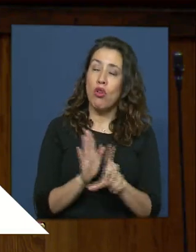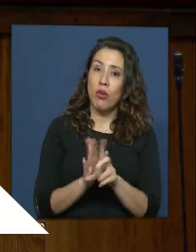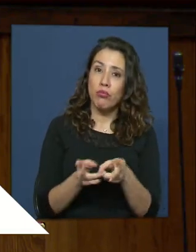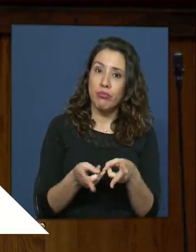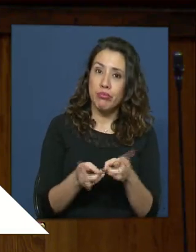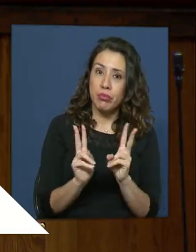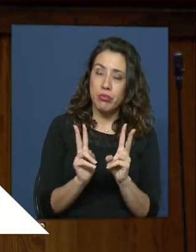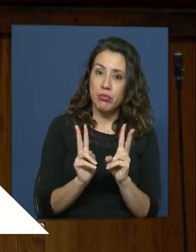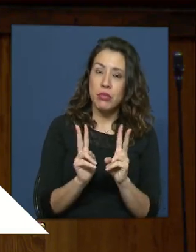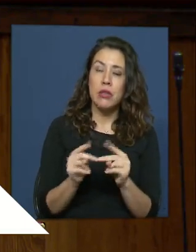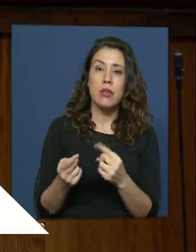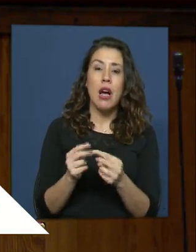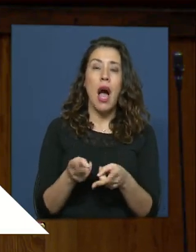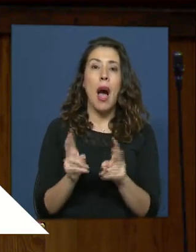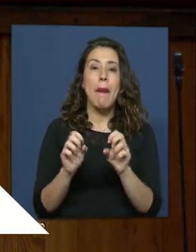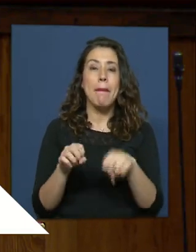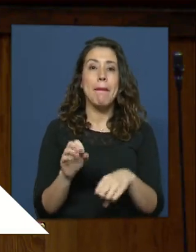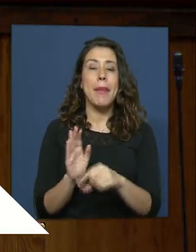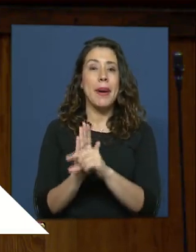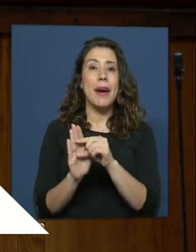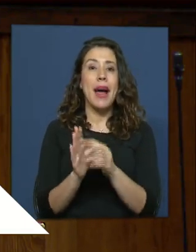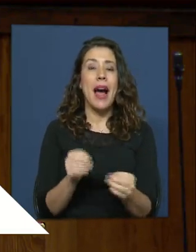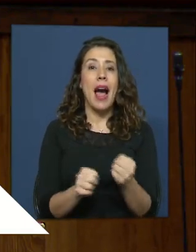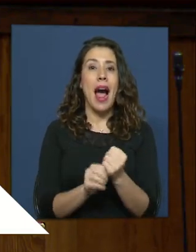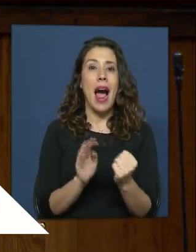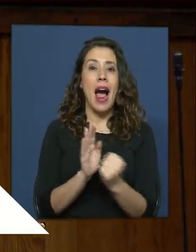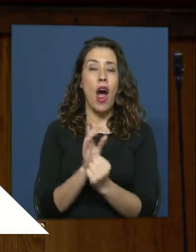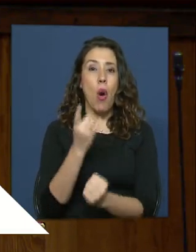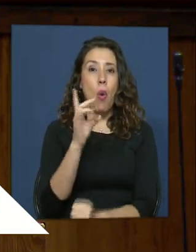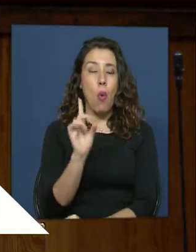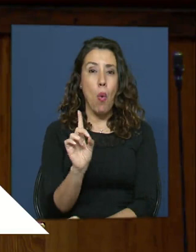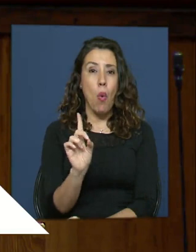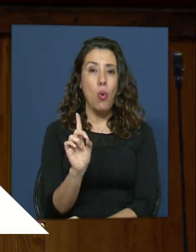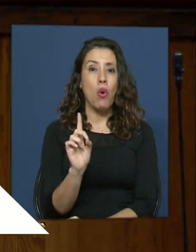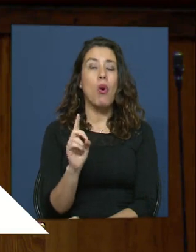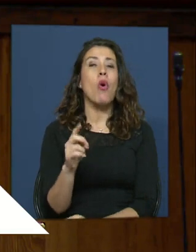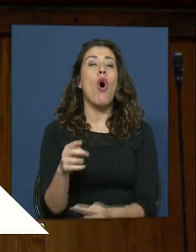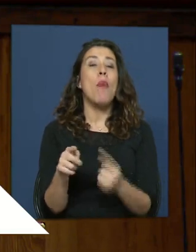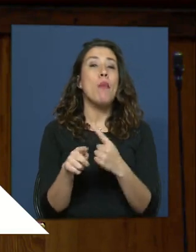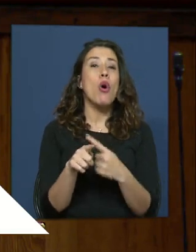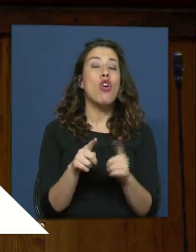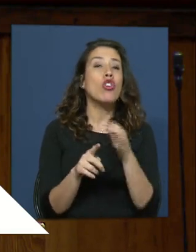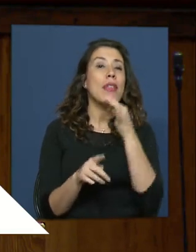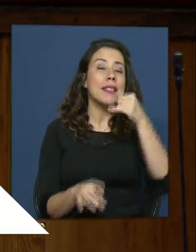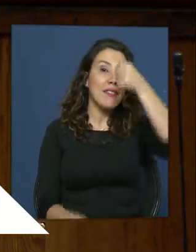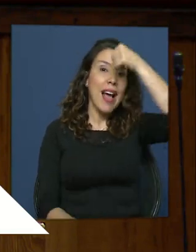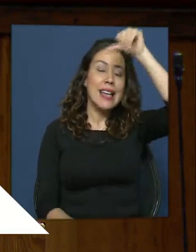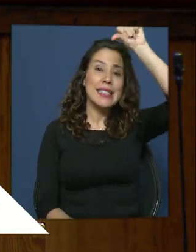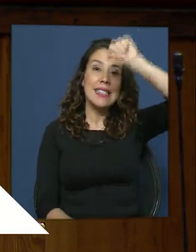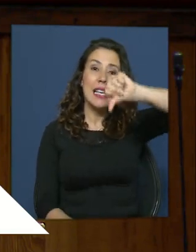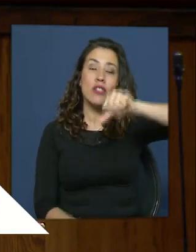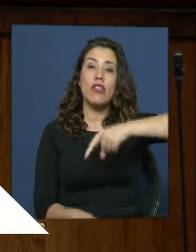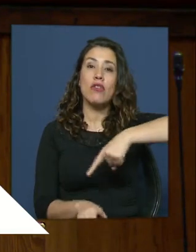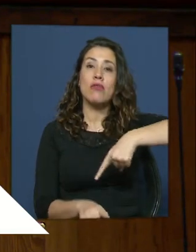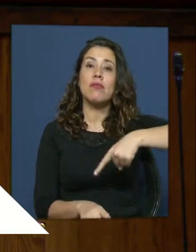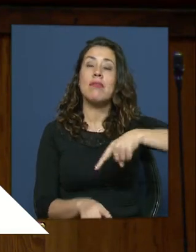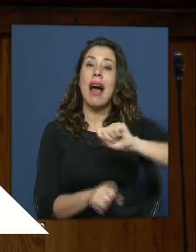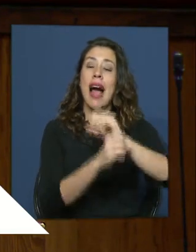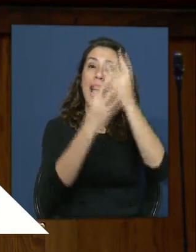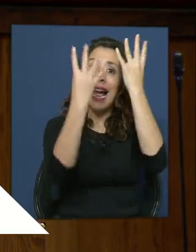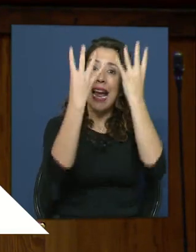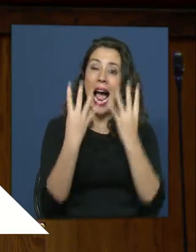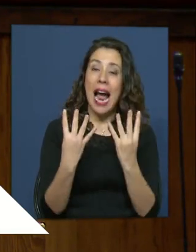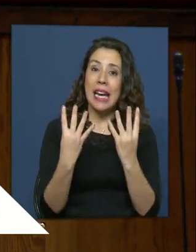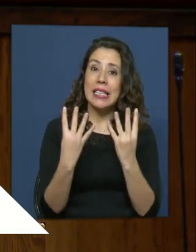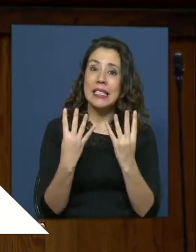particular aprobó una indicación que reemplazó su artículo único por uno que señala que se sancionará con pena de presidio menor en su